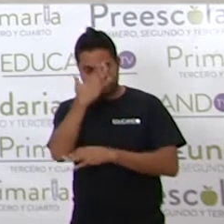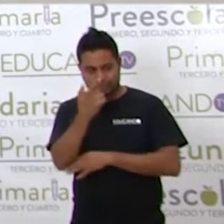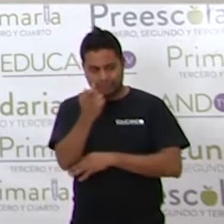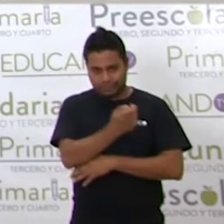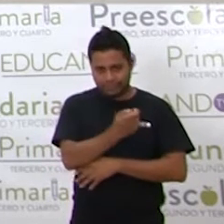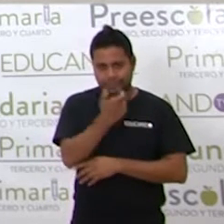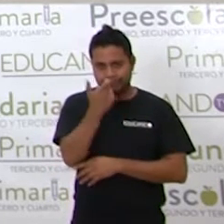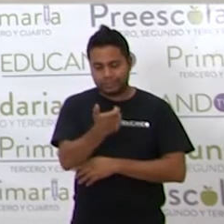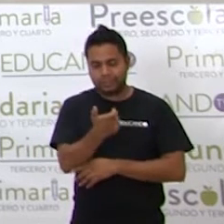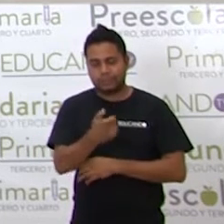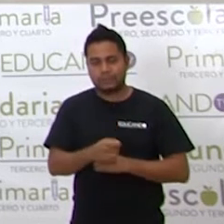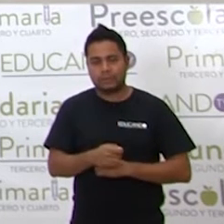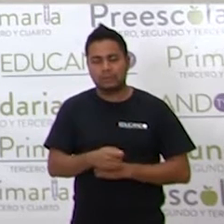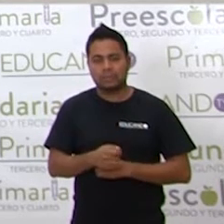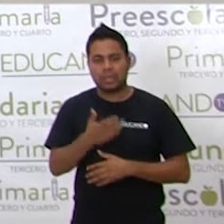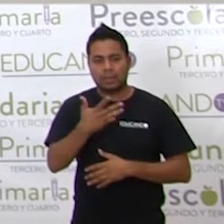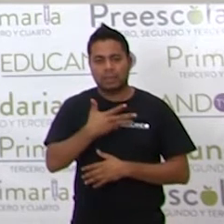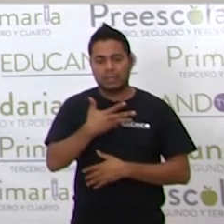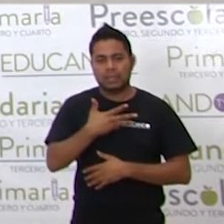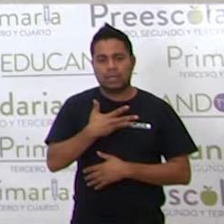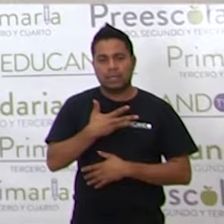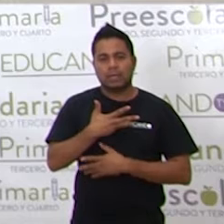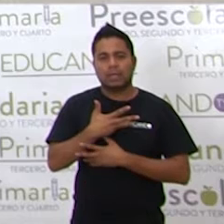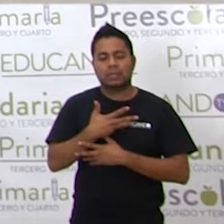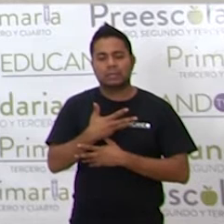tiene 19